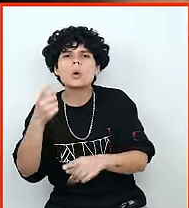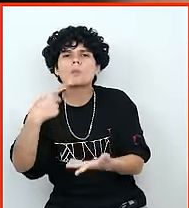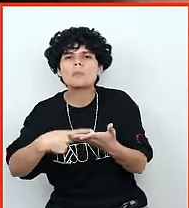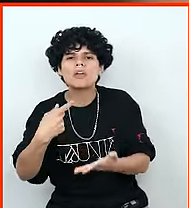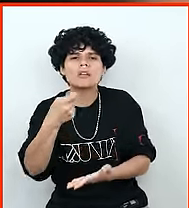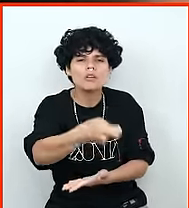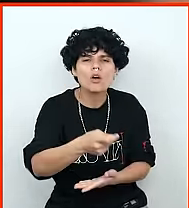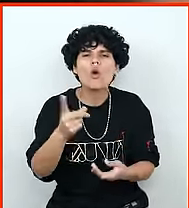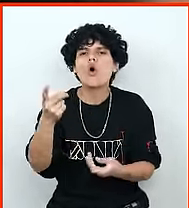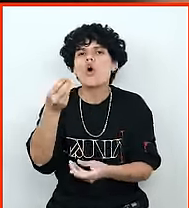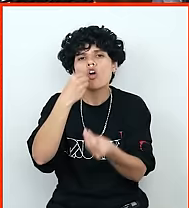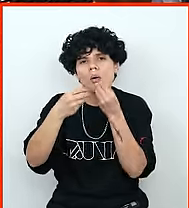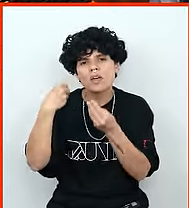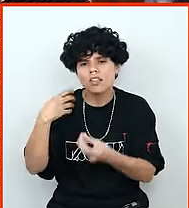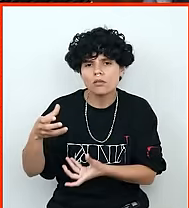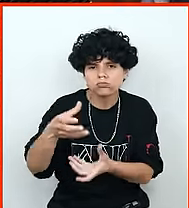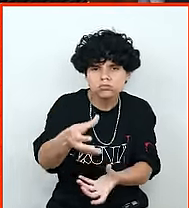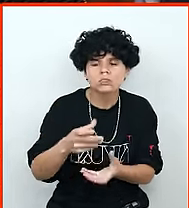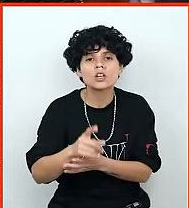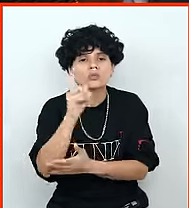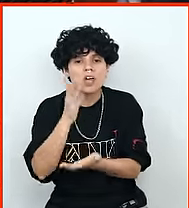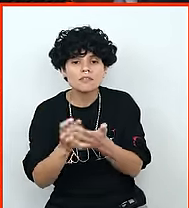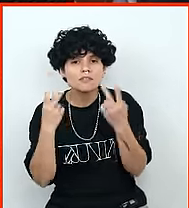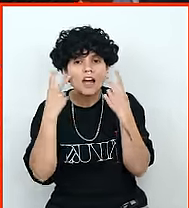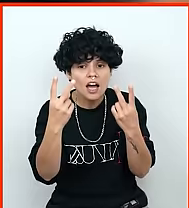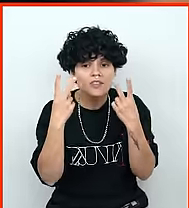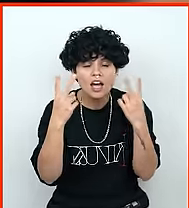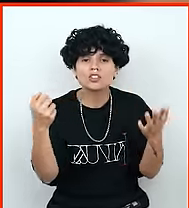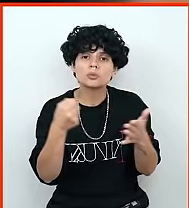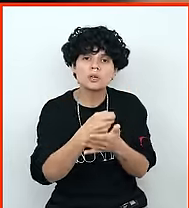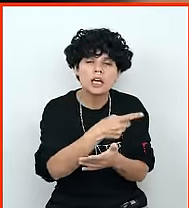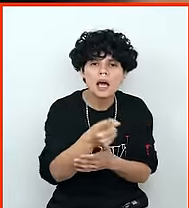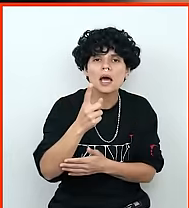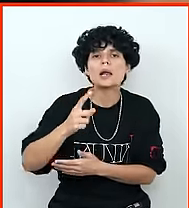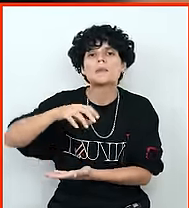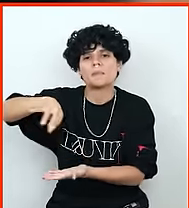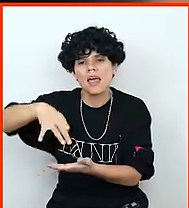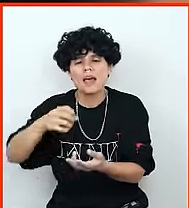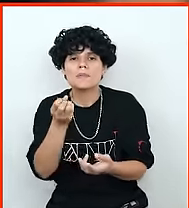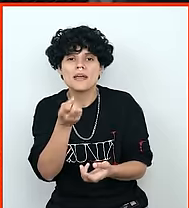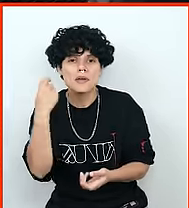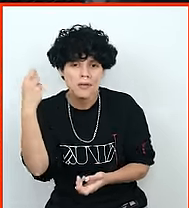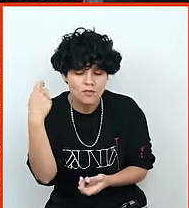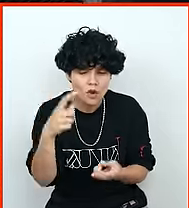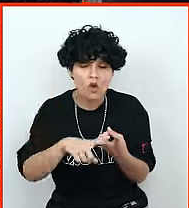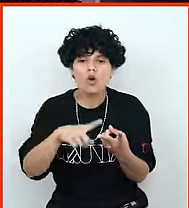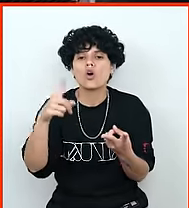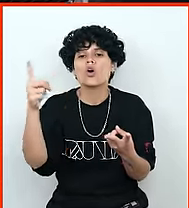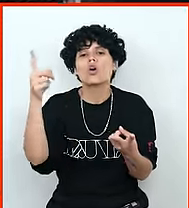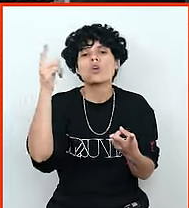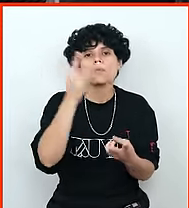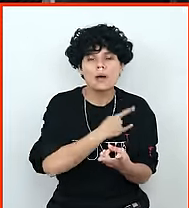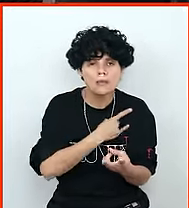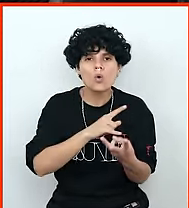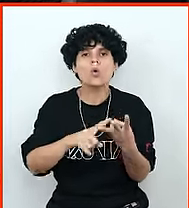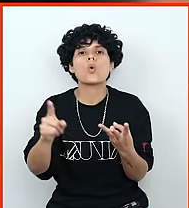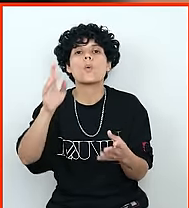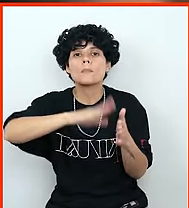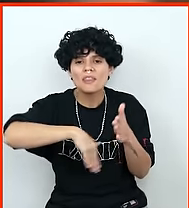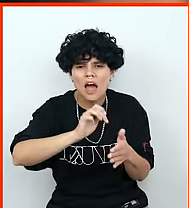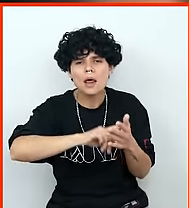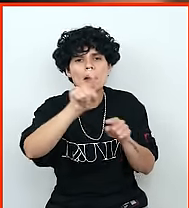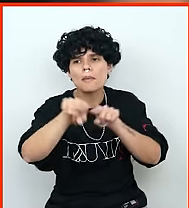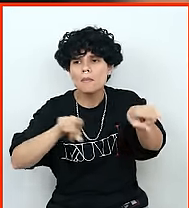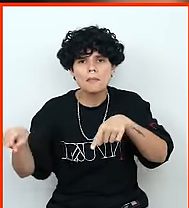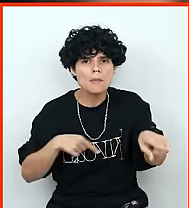no perecibles o de 500 pesos. Y tú tenías que viajar, pues. Entonces un fin de semana había tocata en Peña, otro en Maipú, otro en La Pintana, donde estuve freestyleando con mi compadre